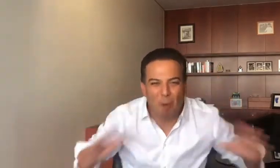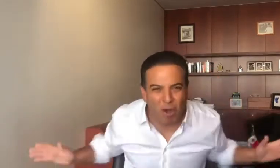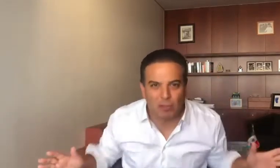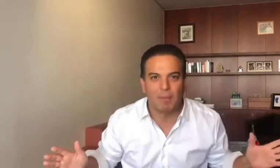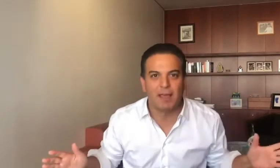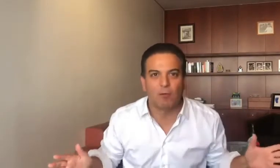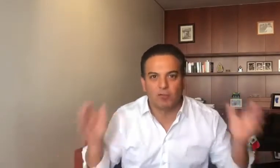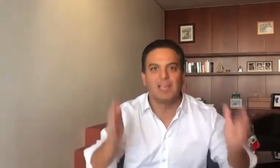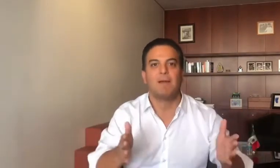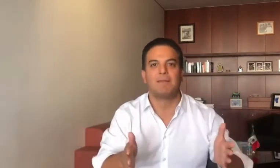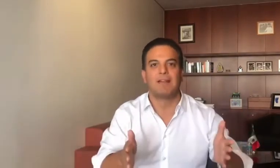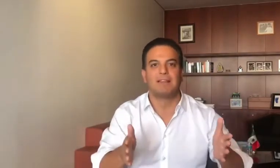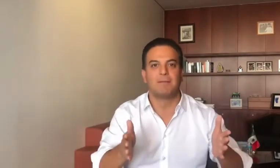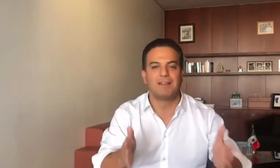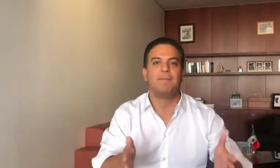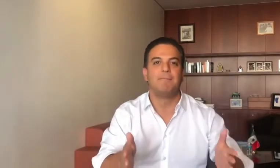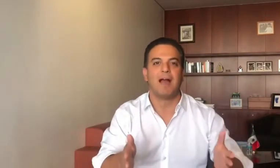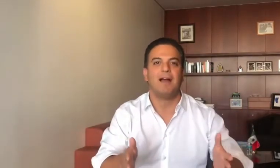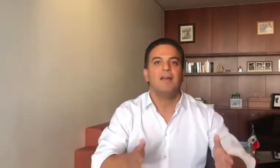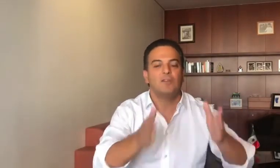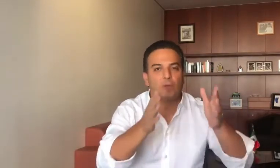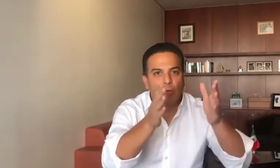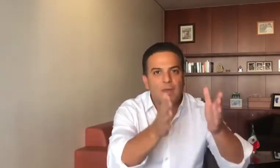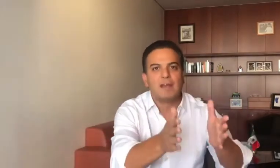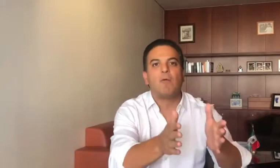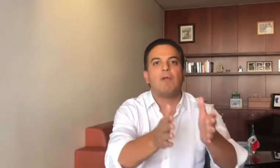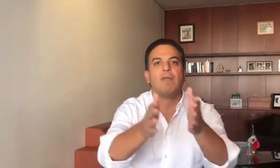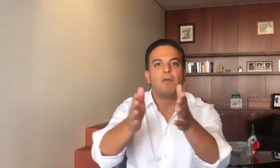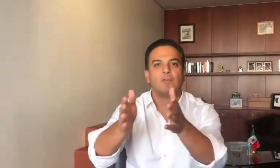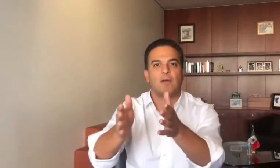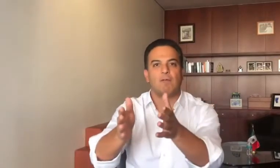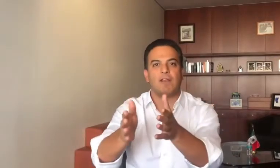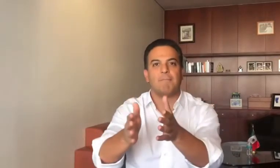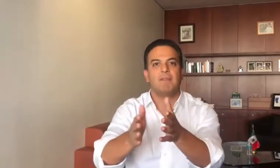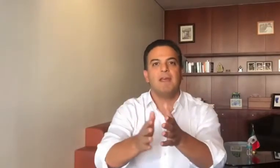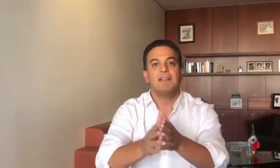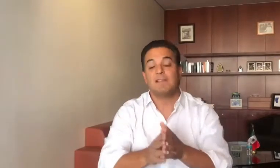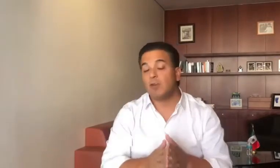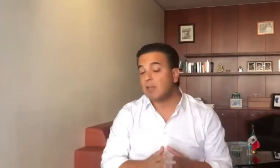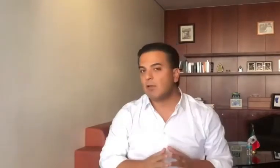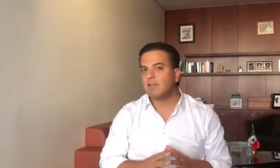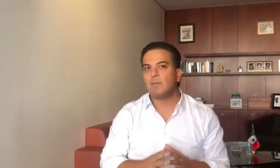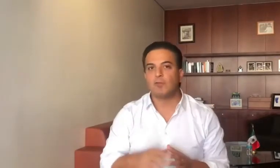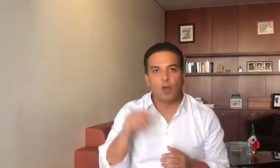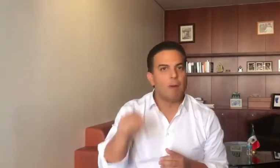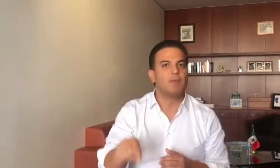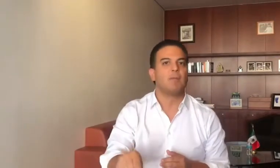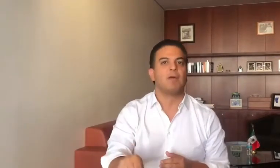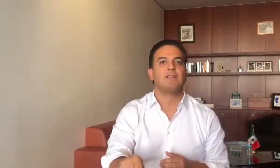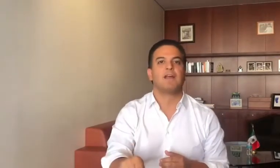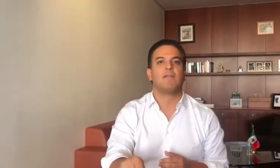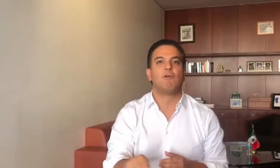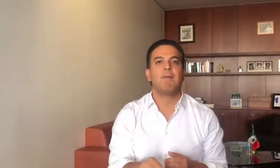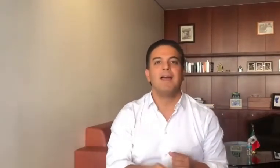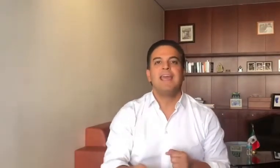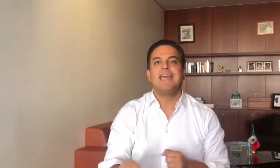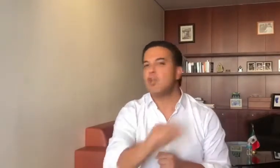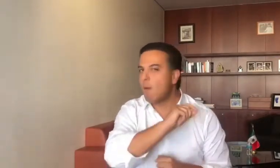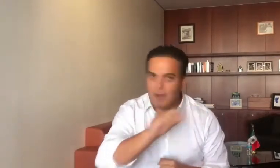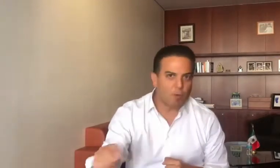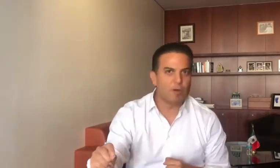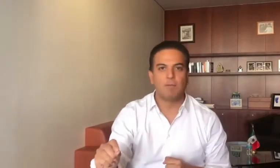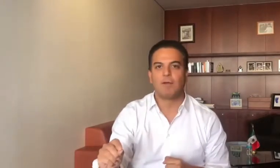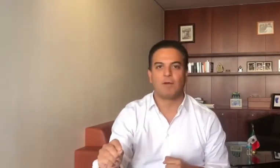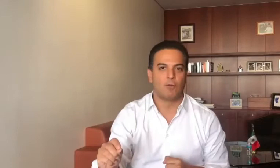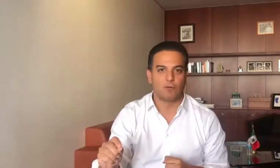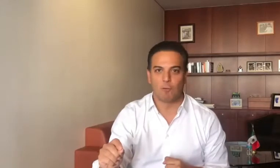¿Qué importa, hombre? Consigue la más barata, la más limpia. Solo bien regulado y con seguridad. Desde ahorita lo decimos, no vamos a apoyar esta reforma y no va a